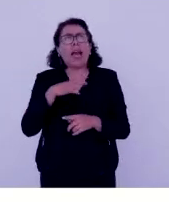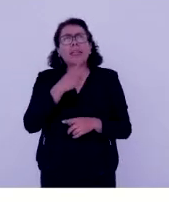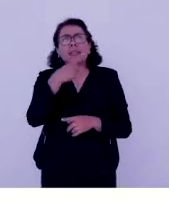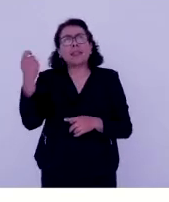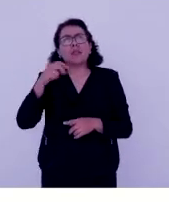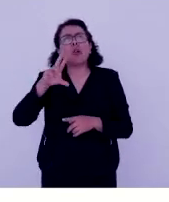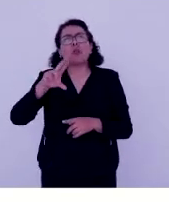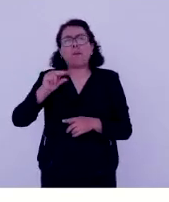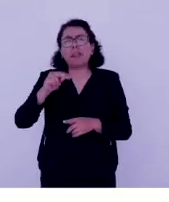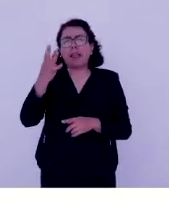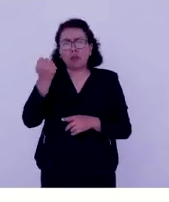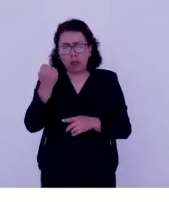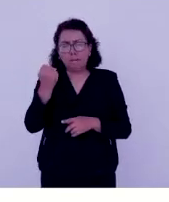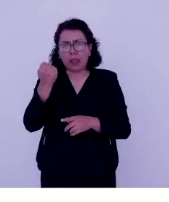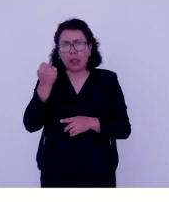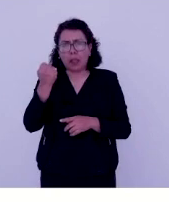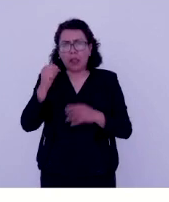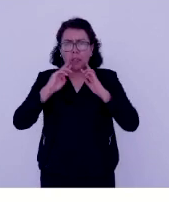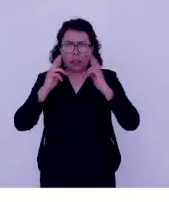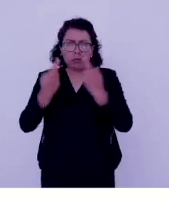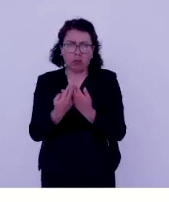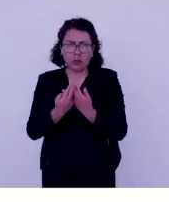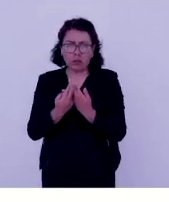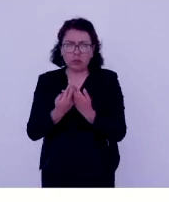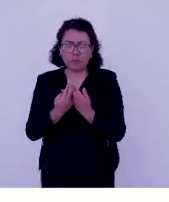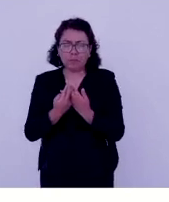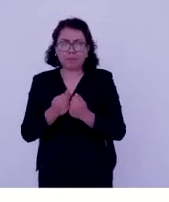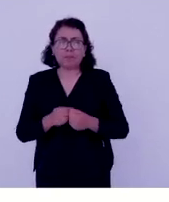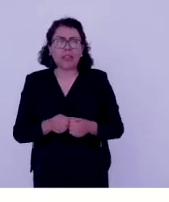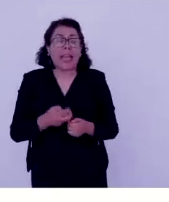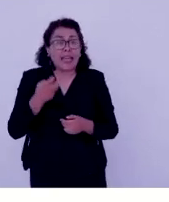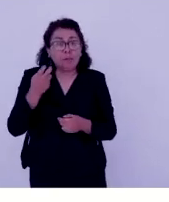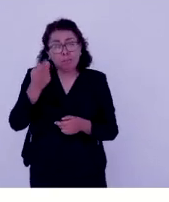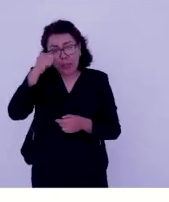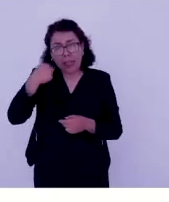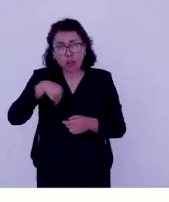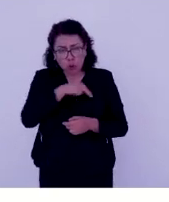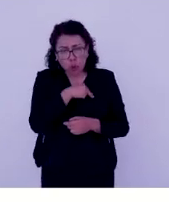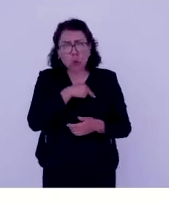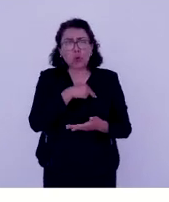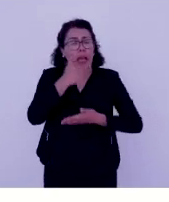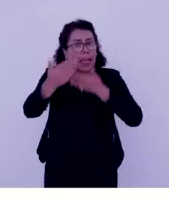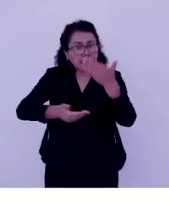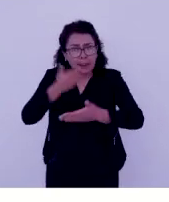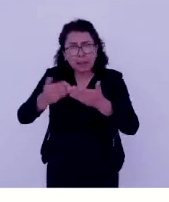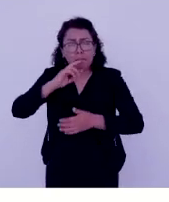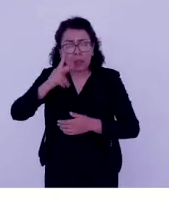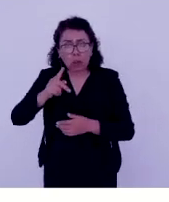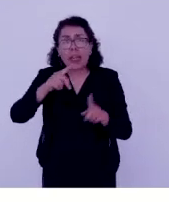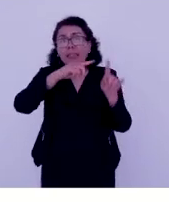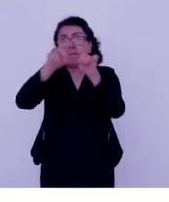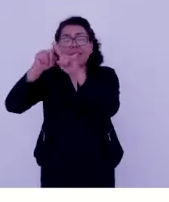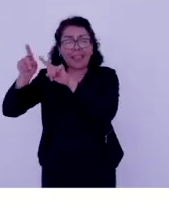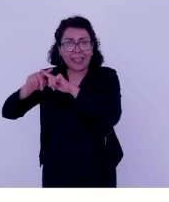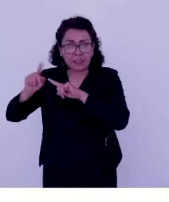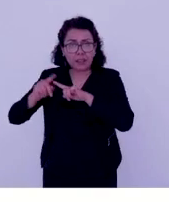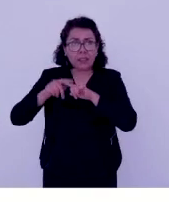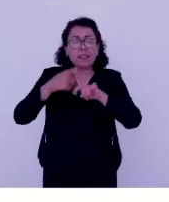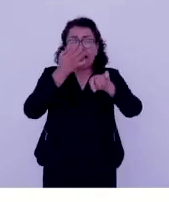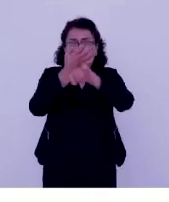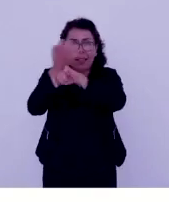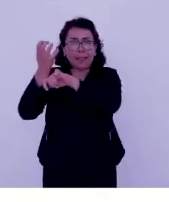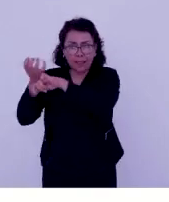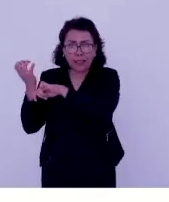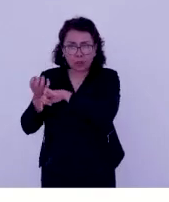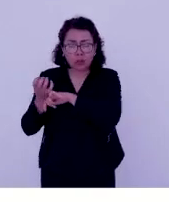199 audiencias con la finalidad de brindar un mejor servicio a los usuarios de otras entidades federativas que llevan un